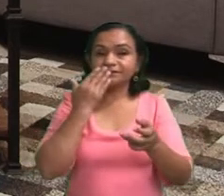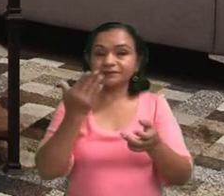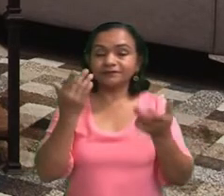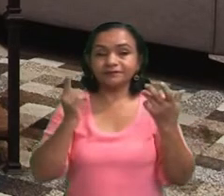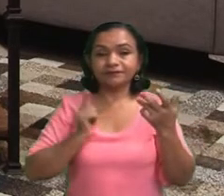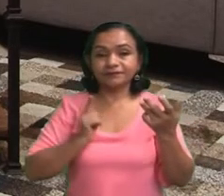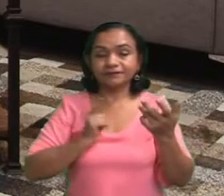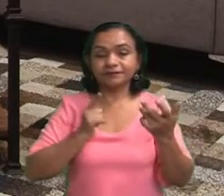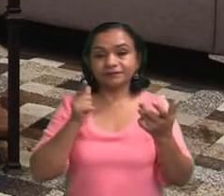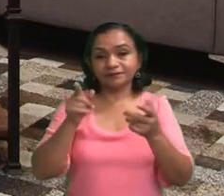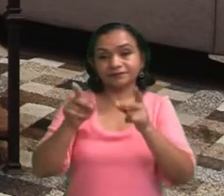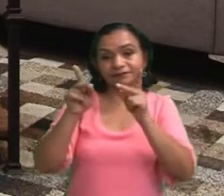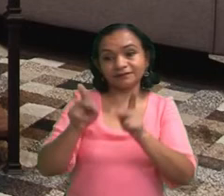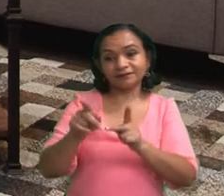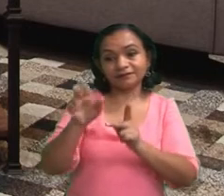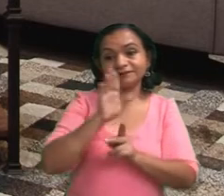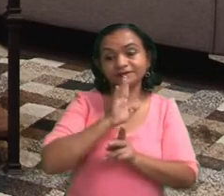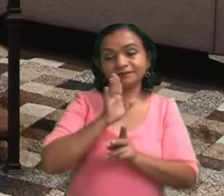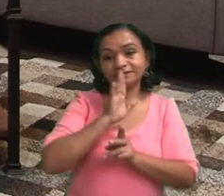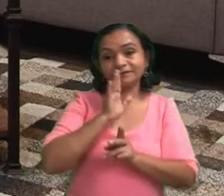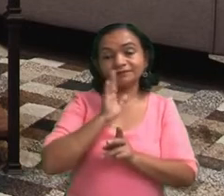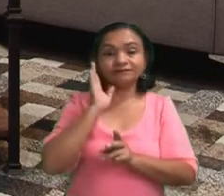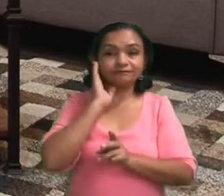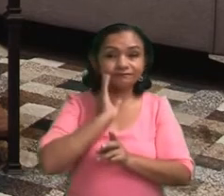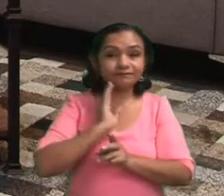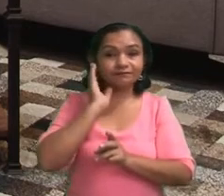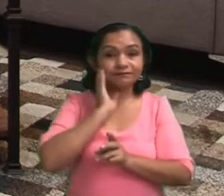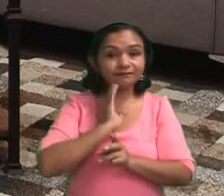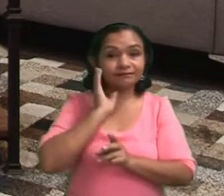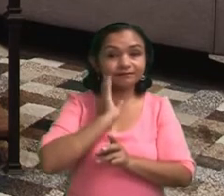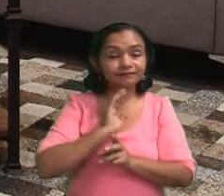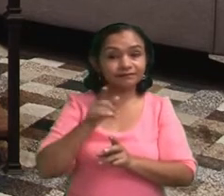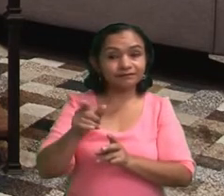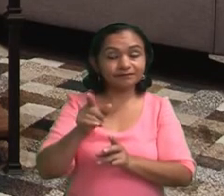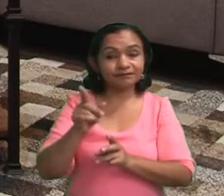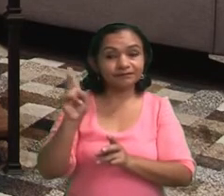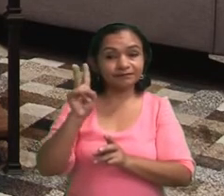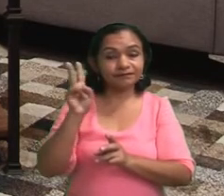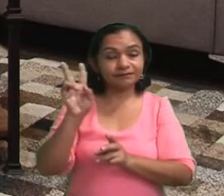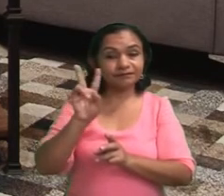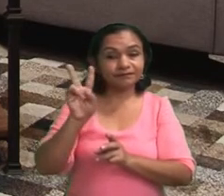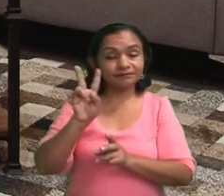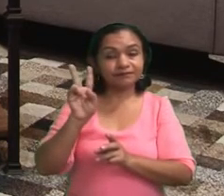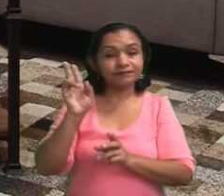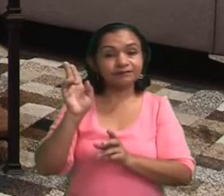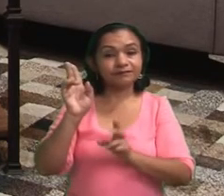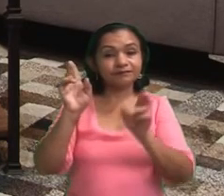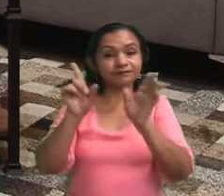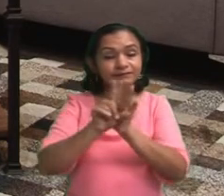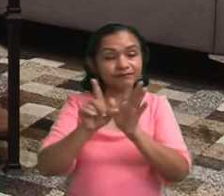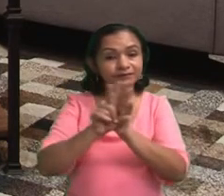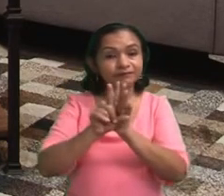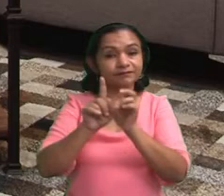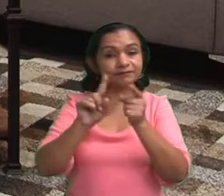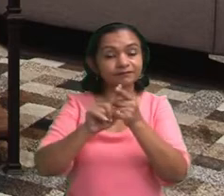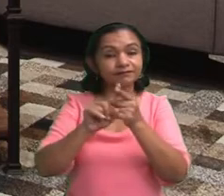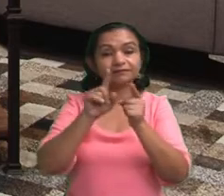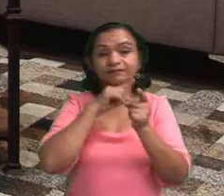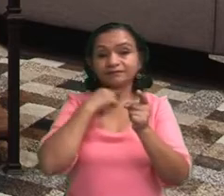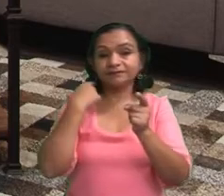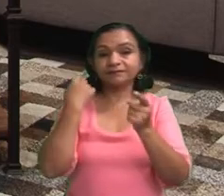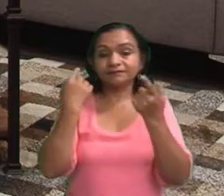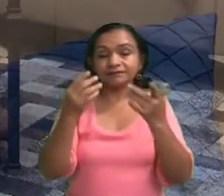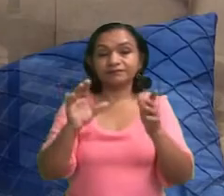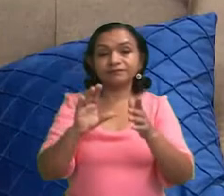contar hoy con un panelista que ampliamente nos puede dar explicaciones desde las dos perspectivas, desde el ámbito legislativo y también desde la realidad de los